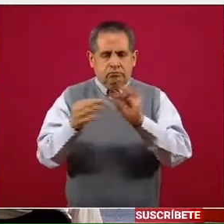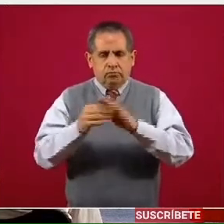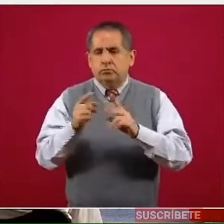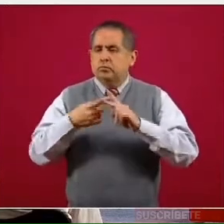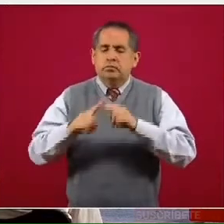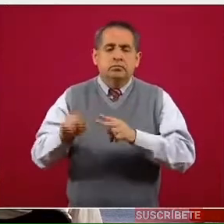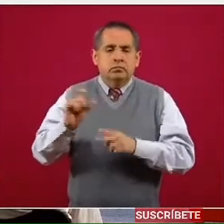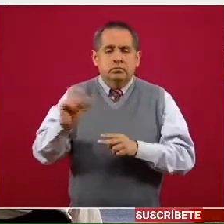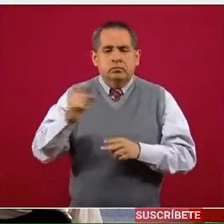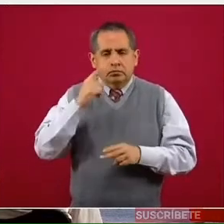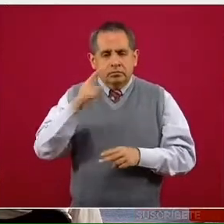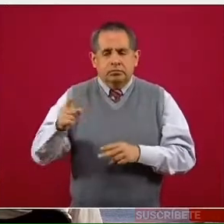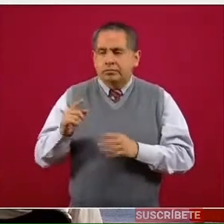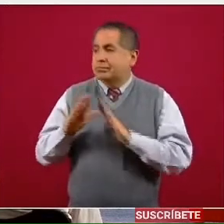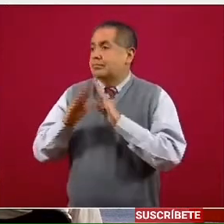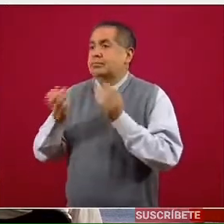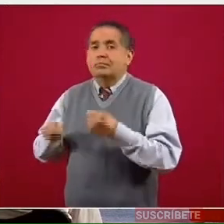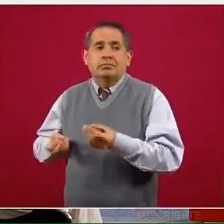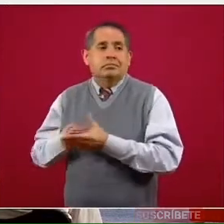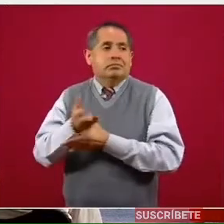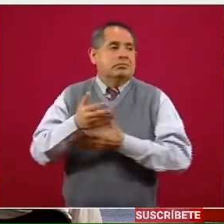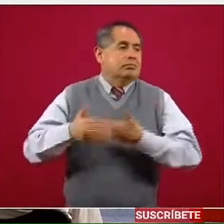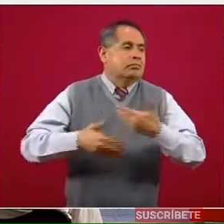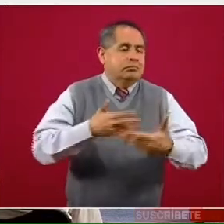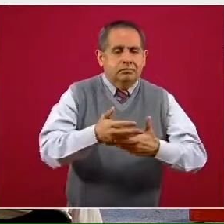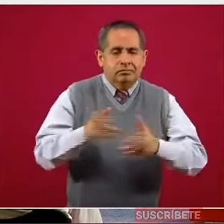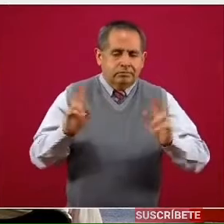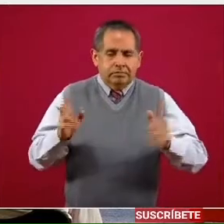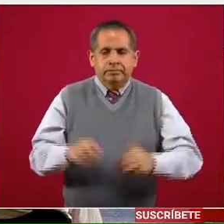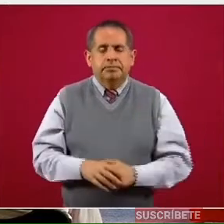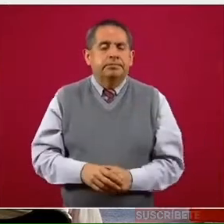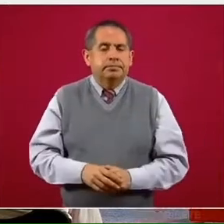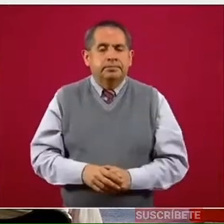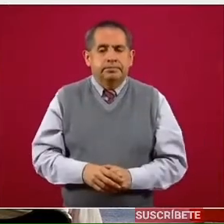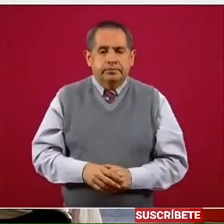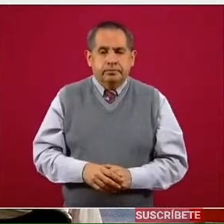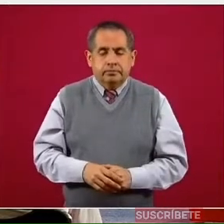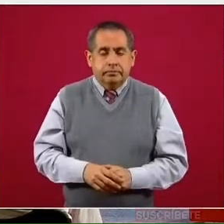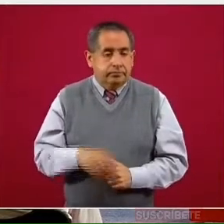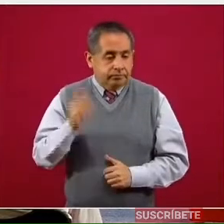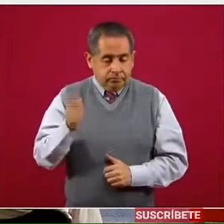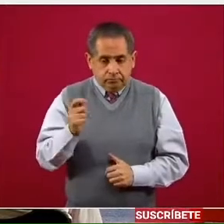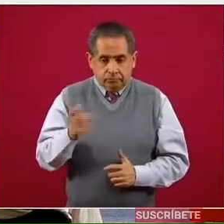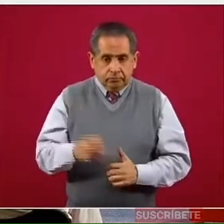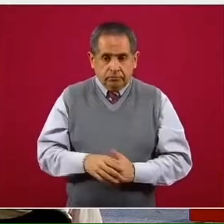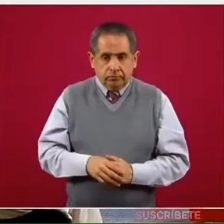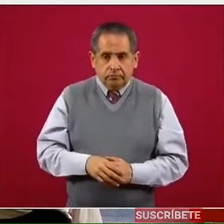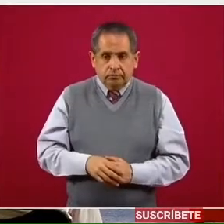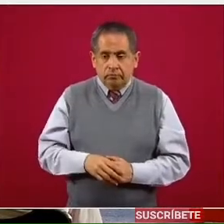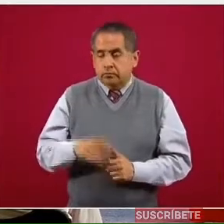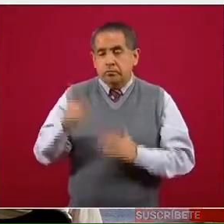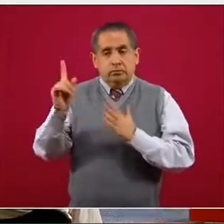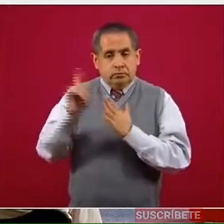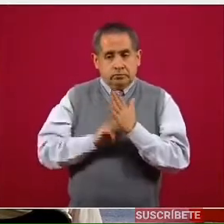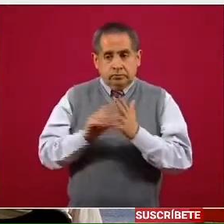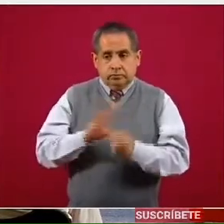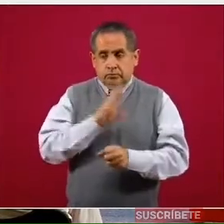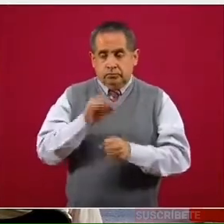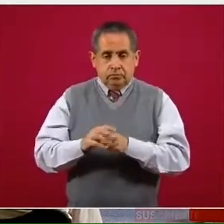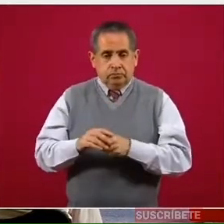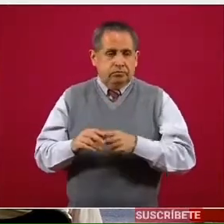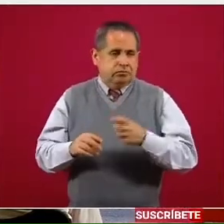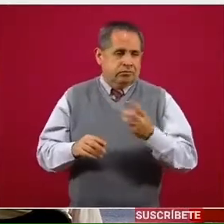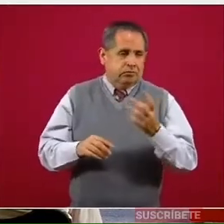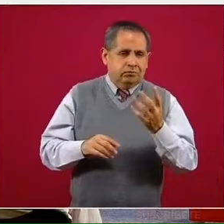cuando empezó el desconfinamiento, la Jornada Nacional de Sana Distancia. Prácticamente todo el mes,